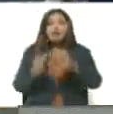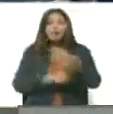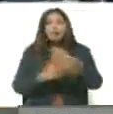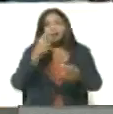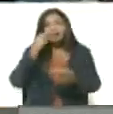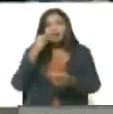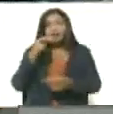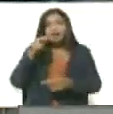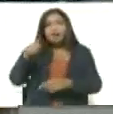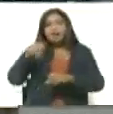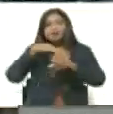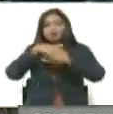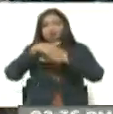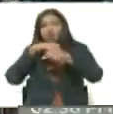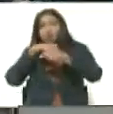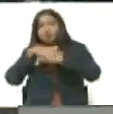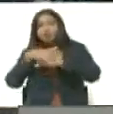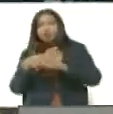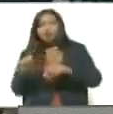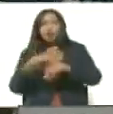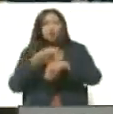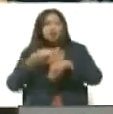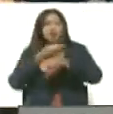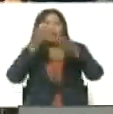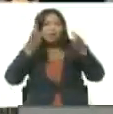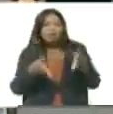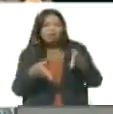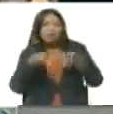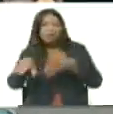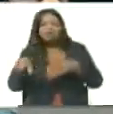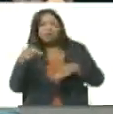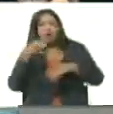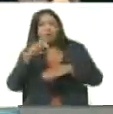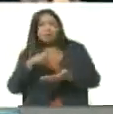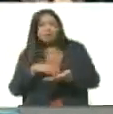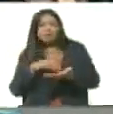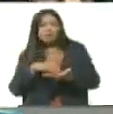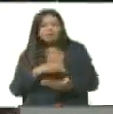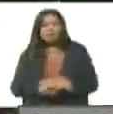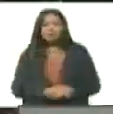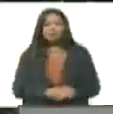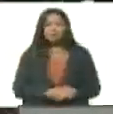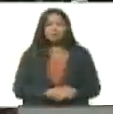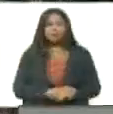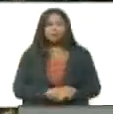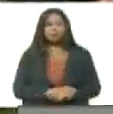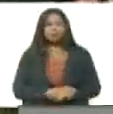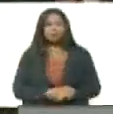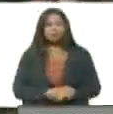Héctor Rodríguez, gobernador de este estado.